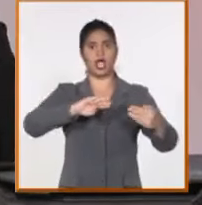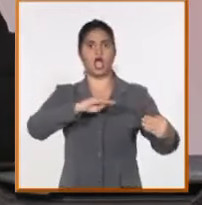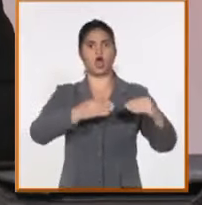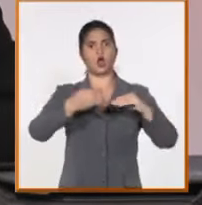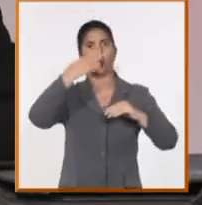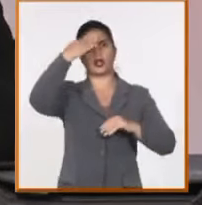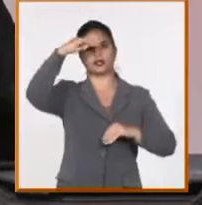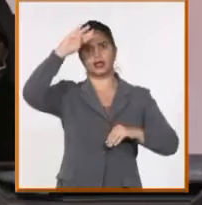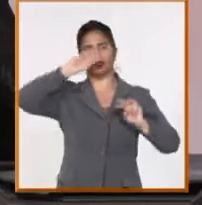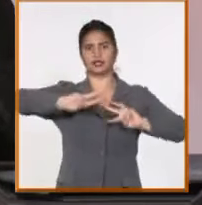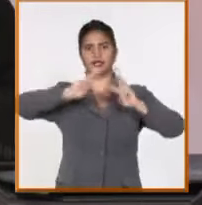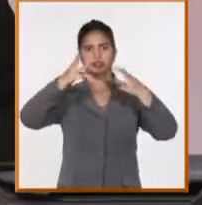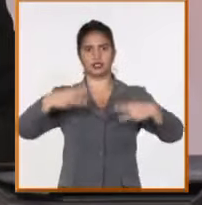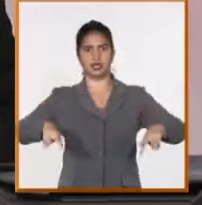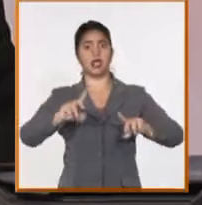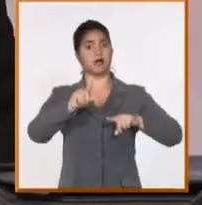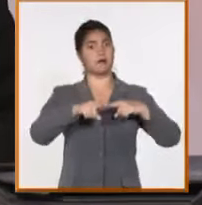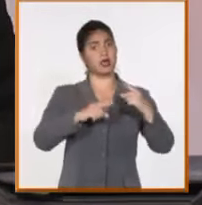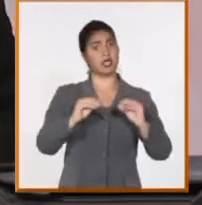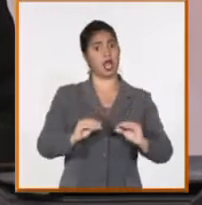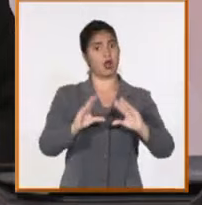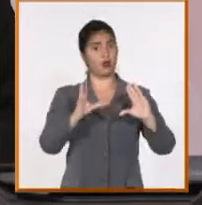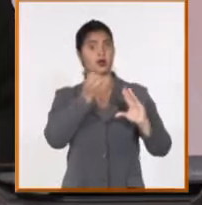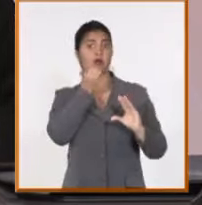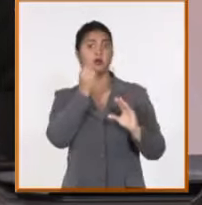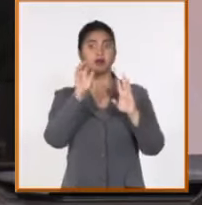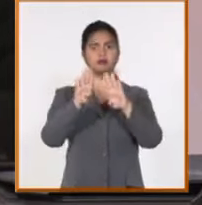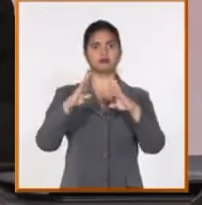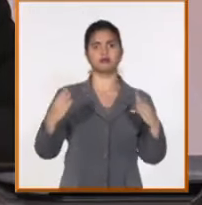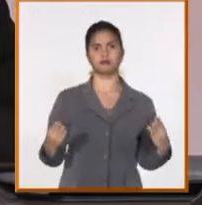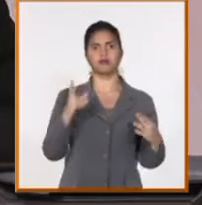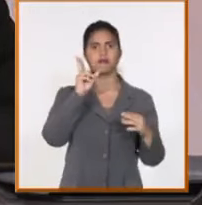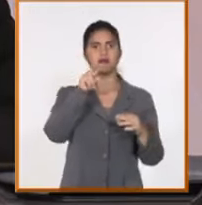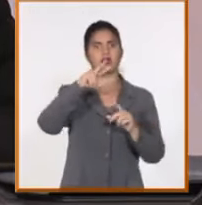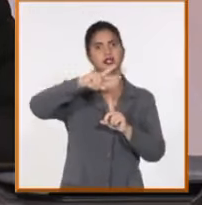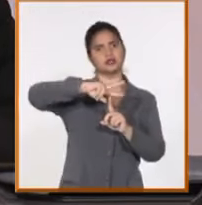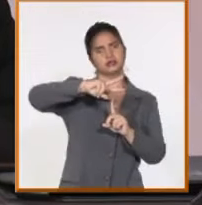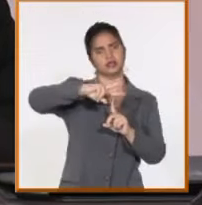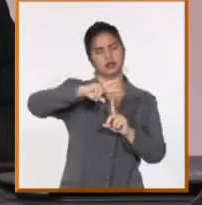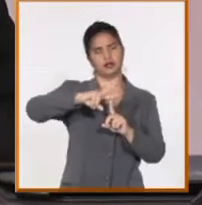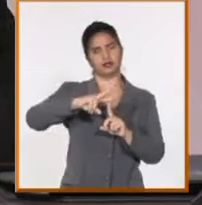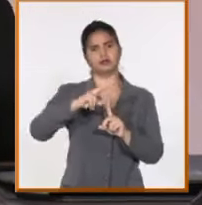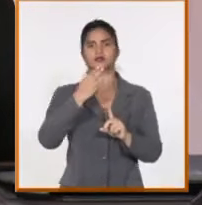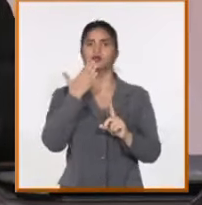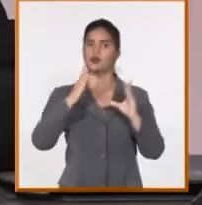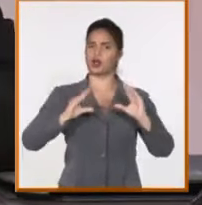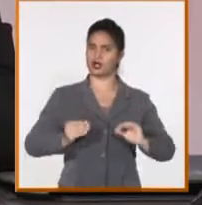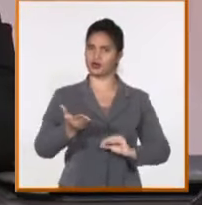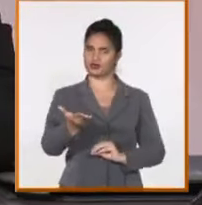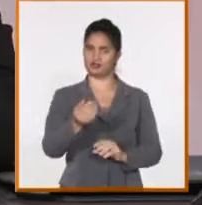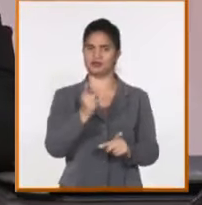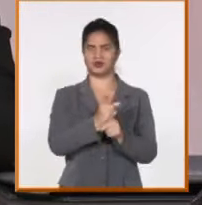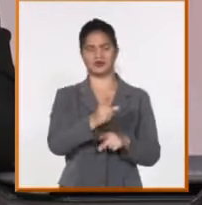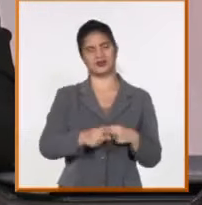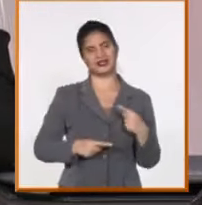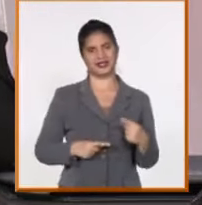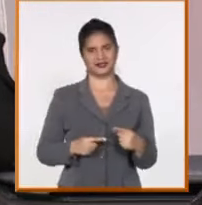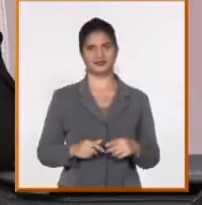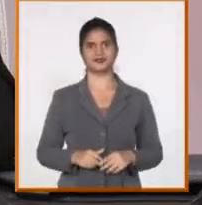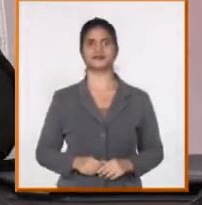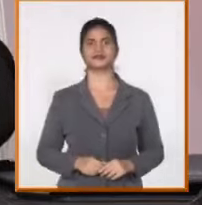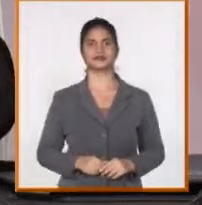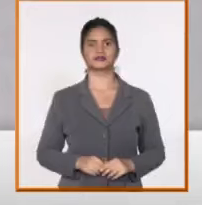mañana foro debate en la mañana así que pueden también dar sus criterios y opiniones sobre la industria ligera en nuestro país nos vemos en una mesa redonda